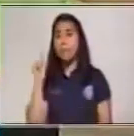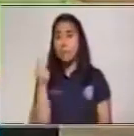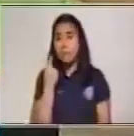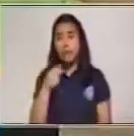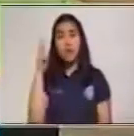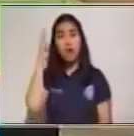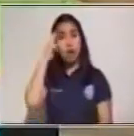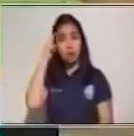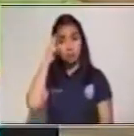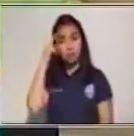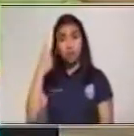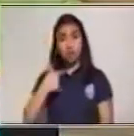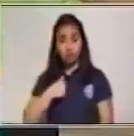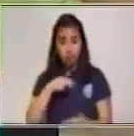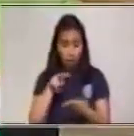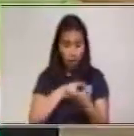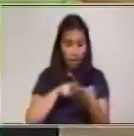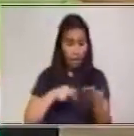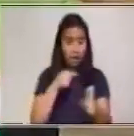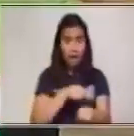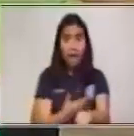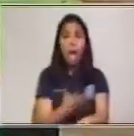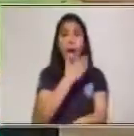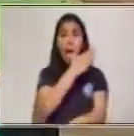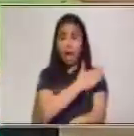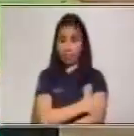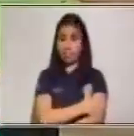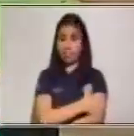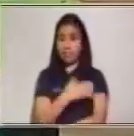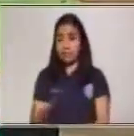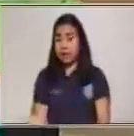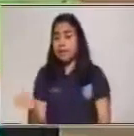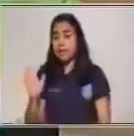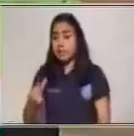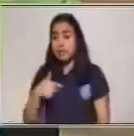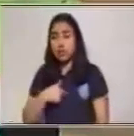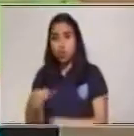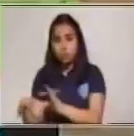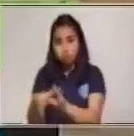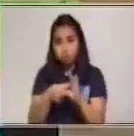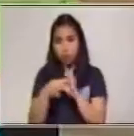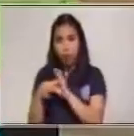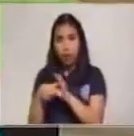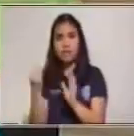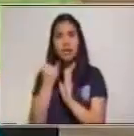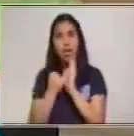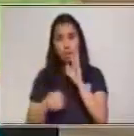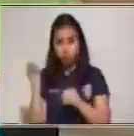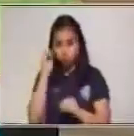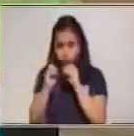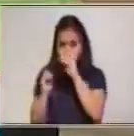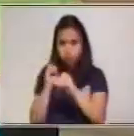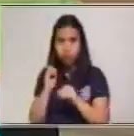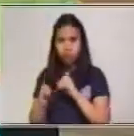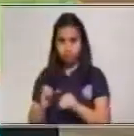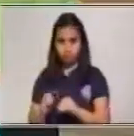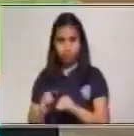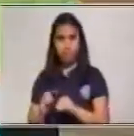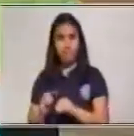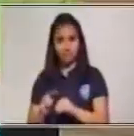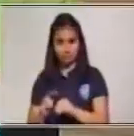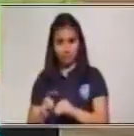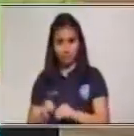un organizador llamado mapa conceptual. Después de realizar la